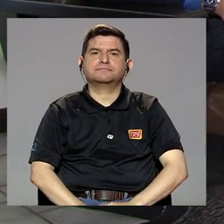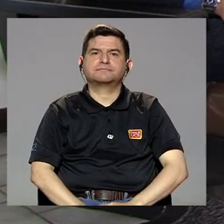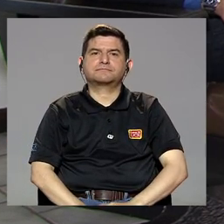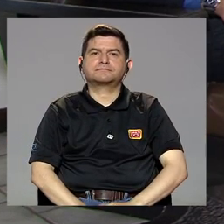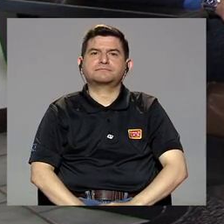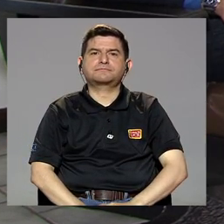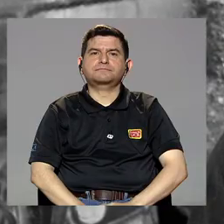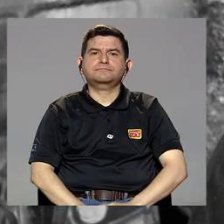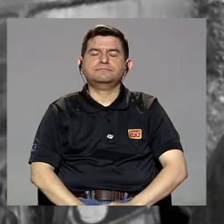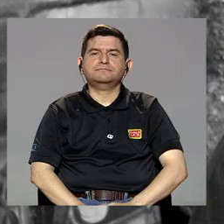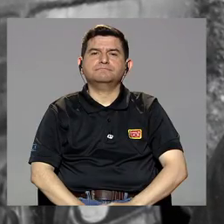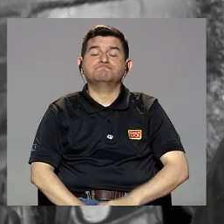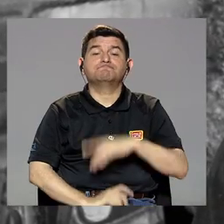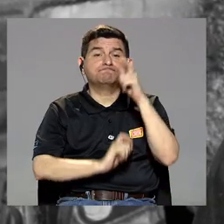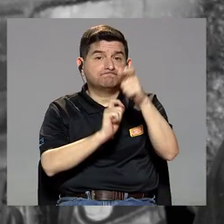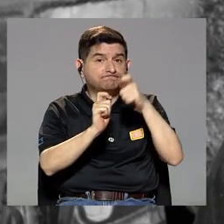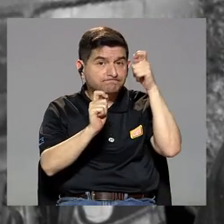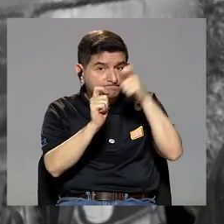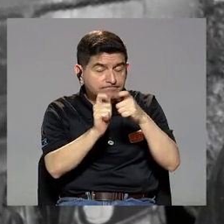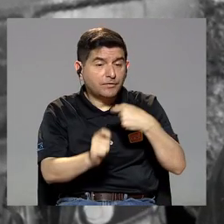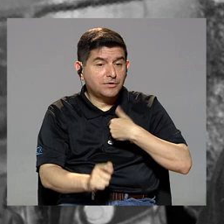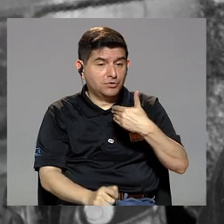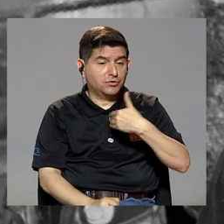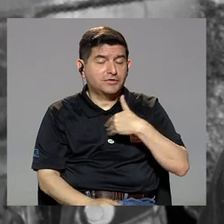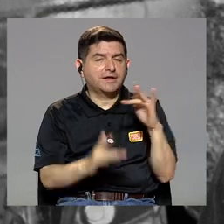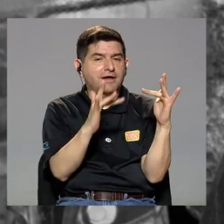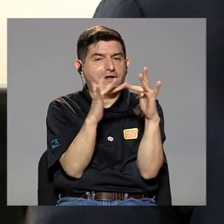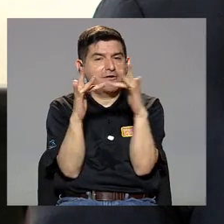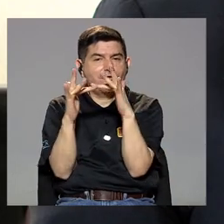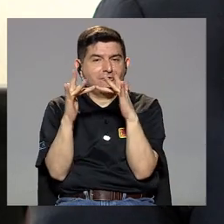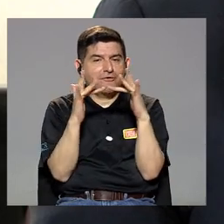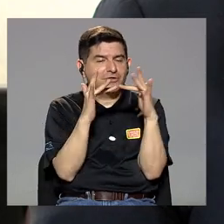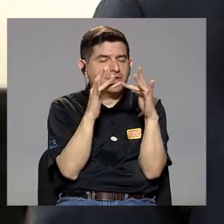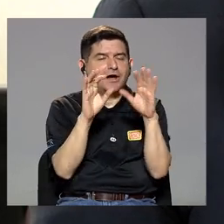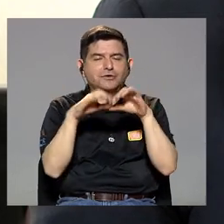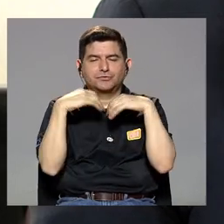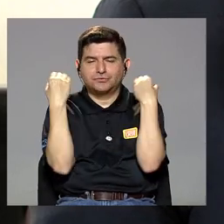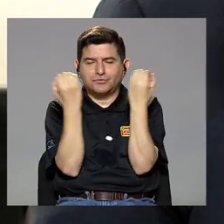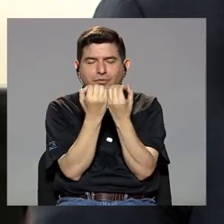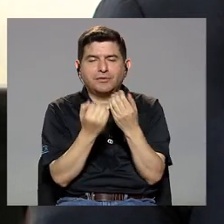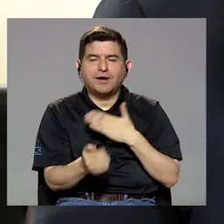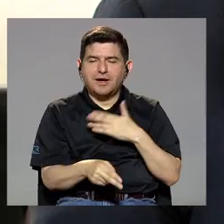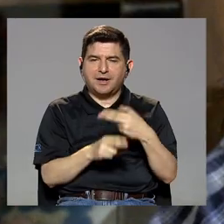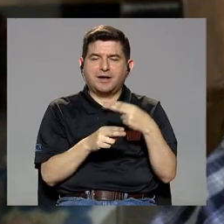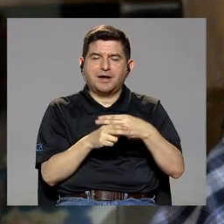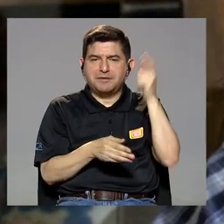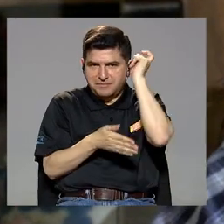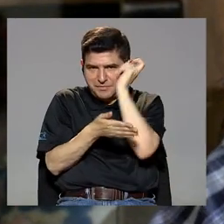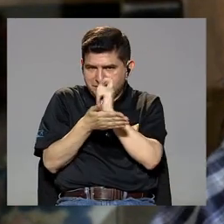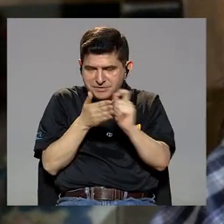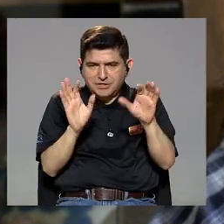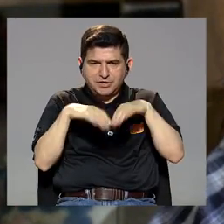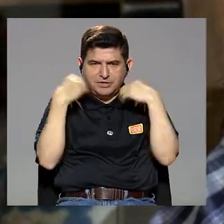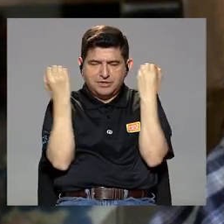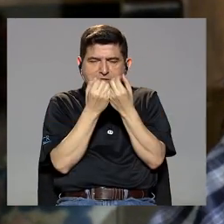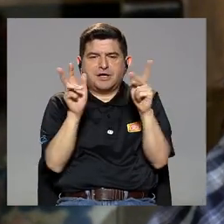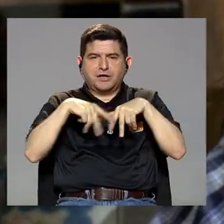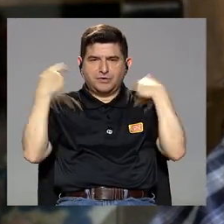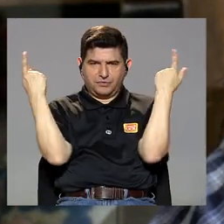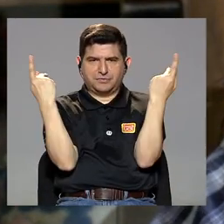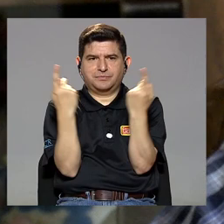y precisamente como yo tenía sus contactos de organización se me nombró secretario de organización del partido